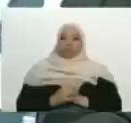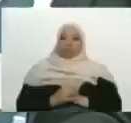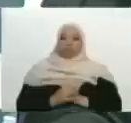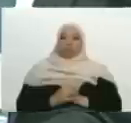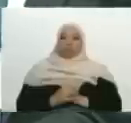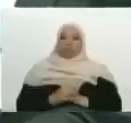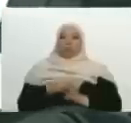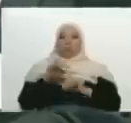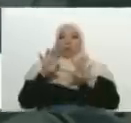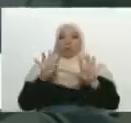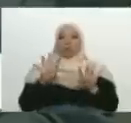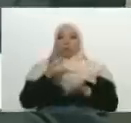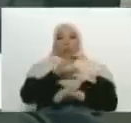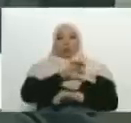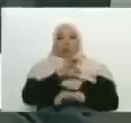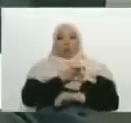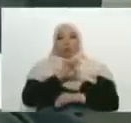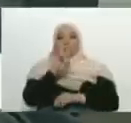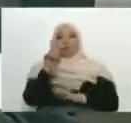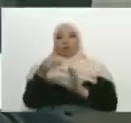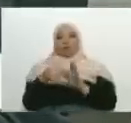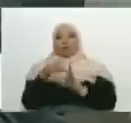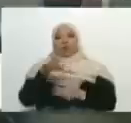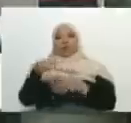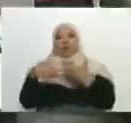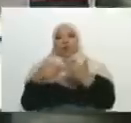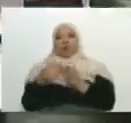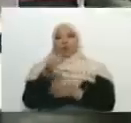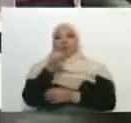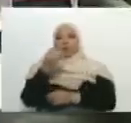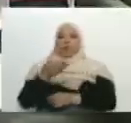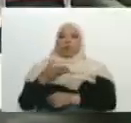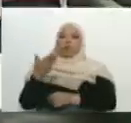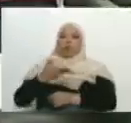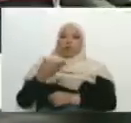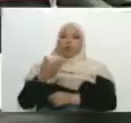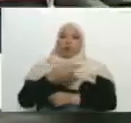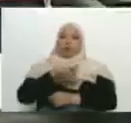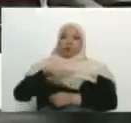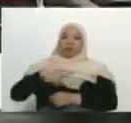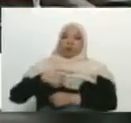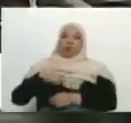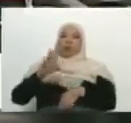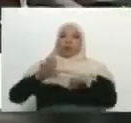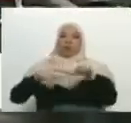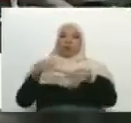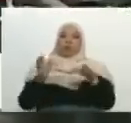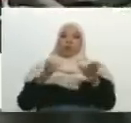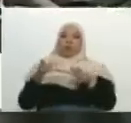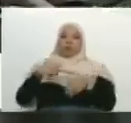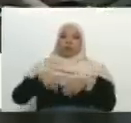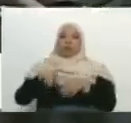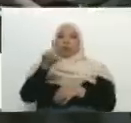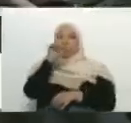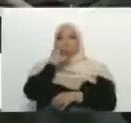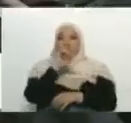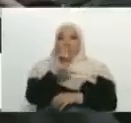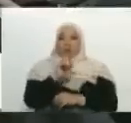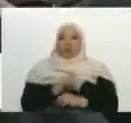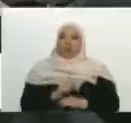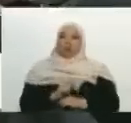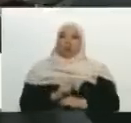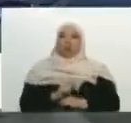9 de enero del 2023. Luego otra fecha importante, 15 de marzo de este año,